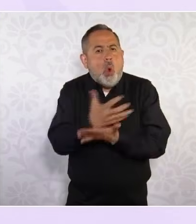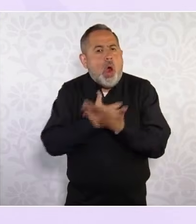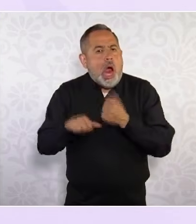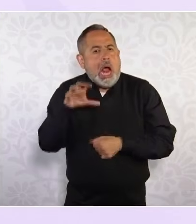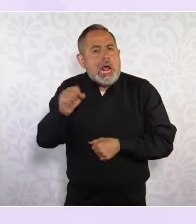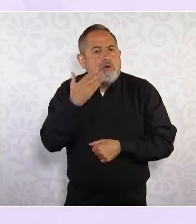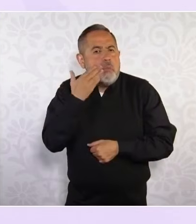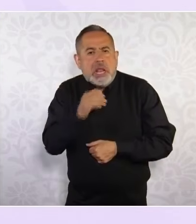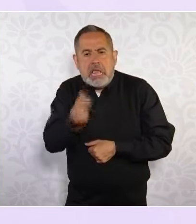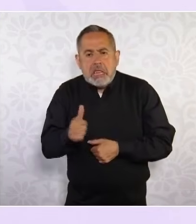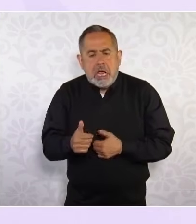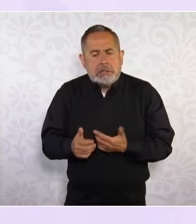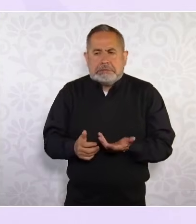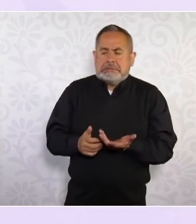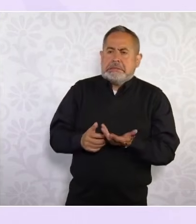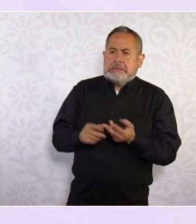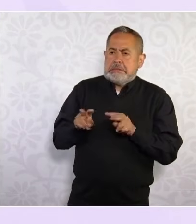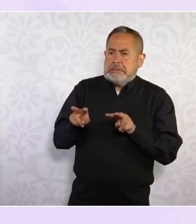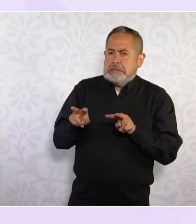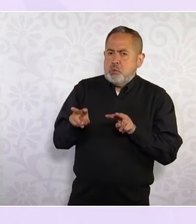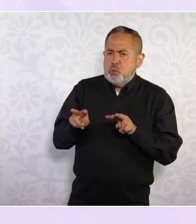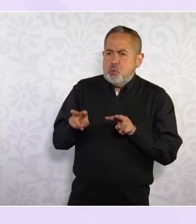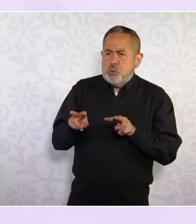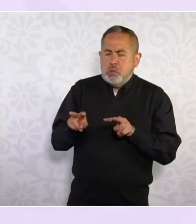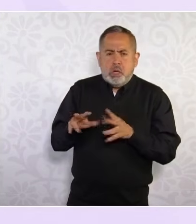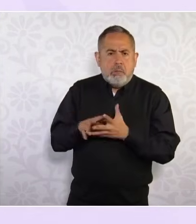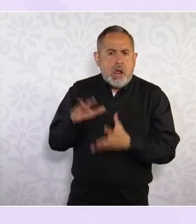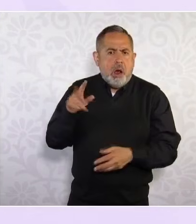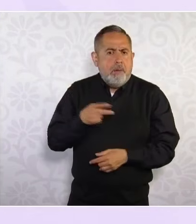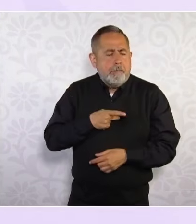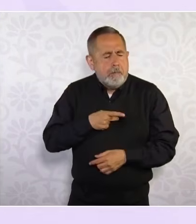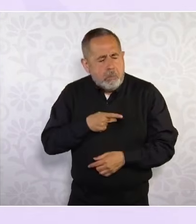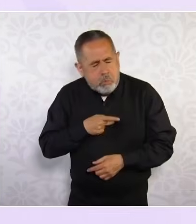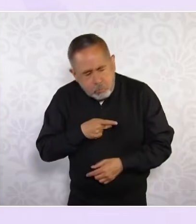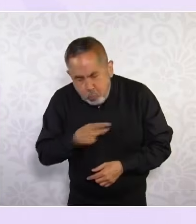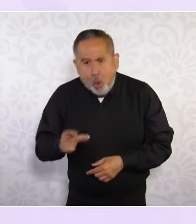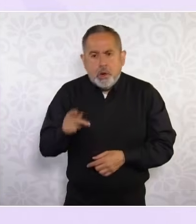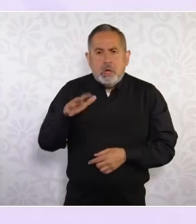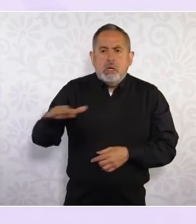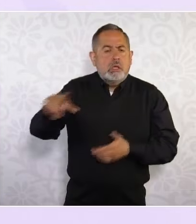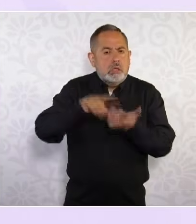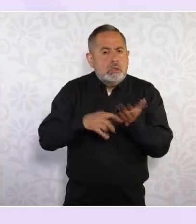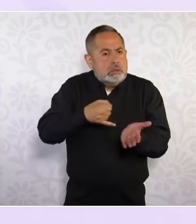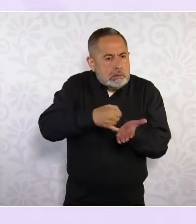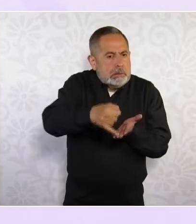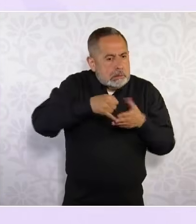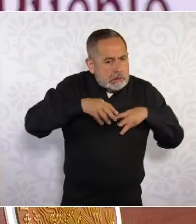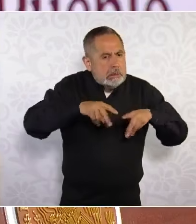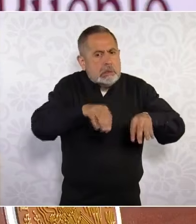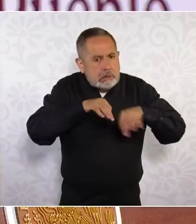Entonces es una situación pues de pobreza. Las y los jornaleros agrícolas